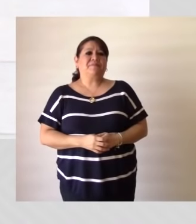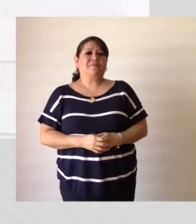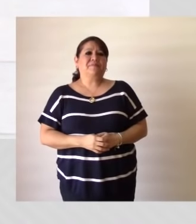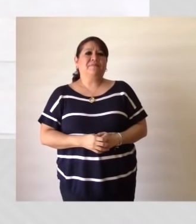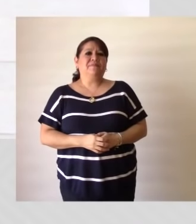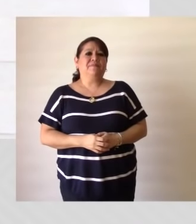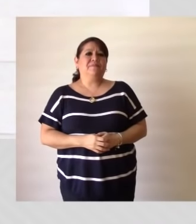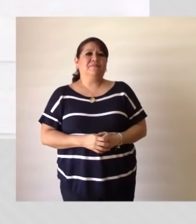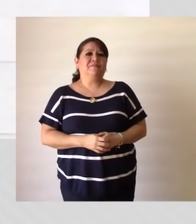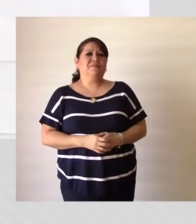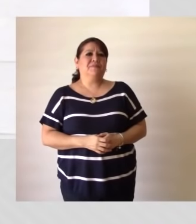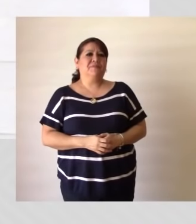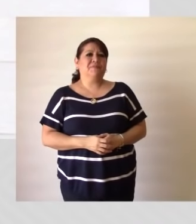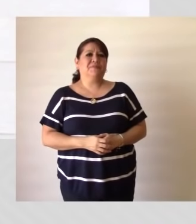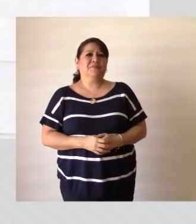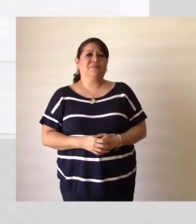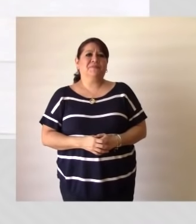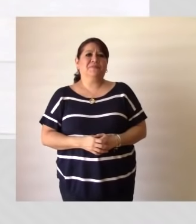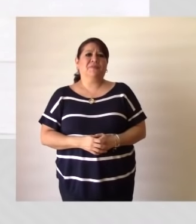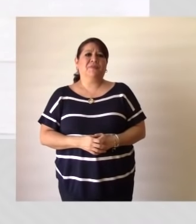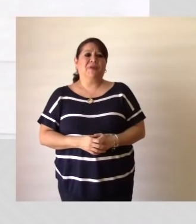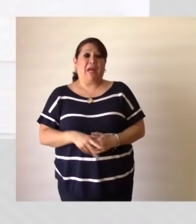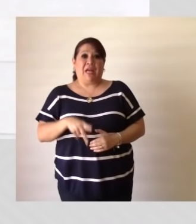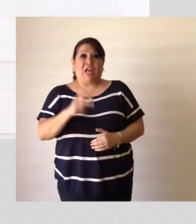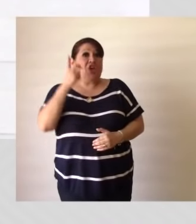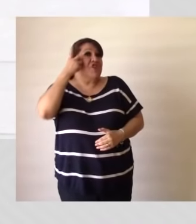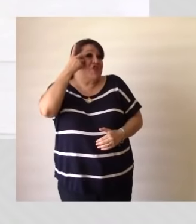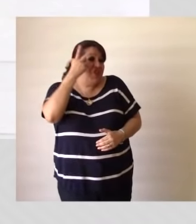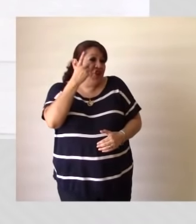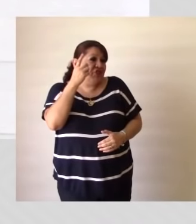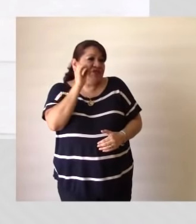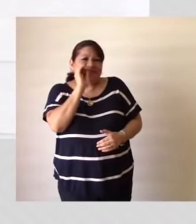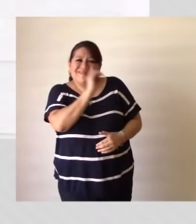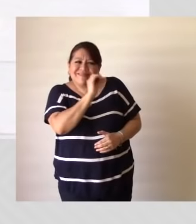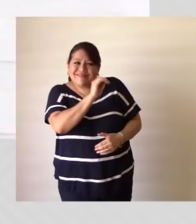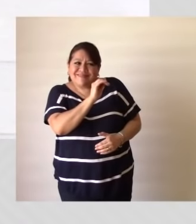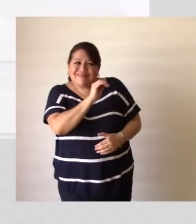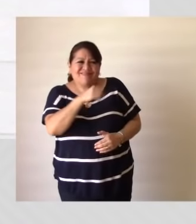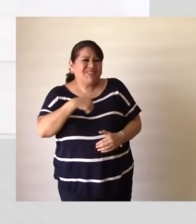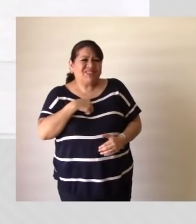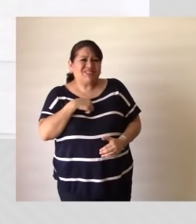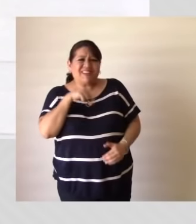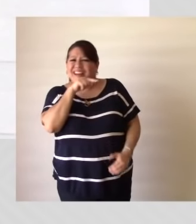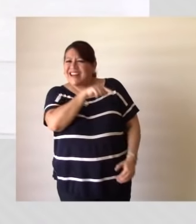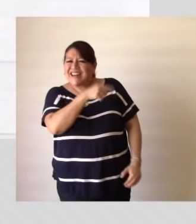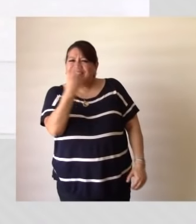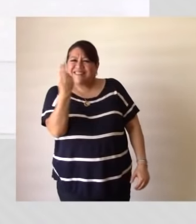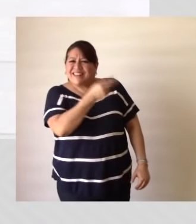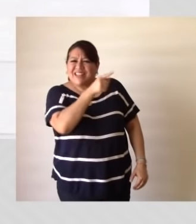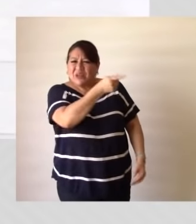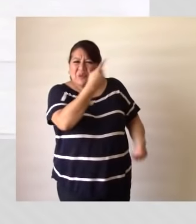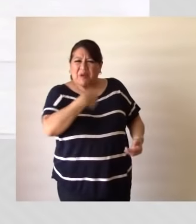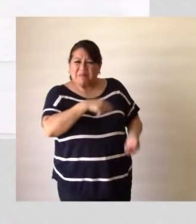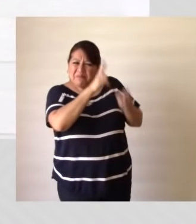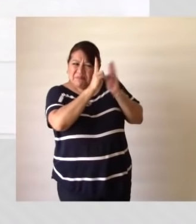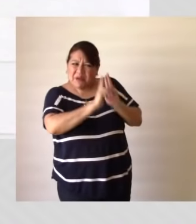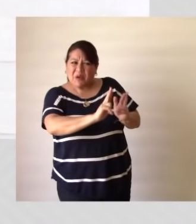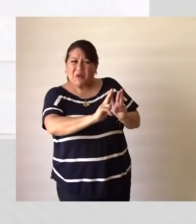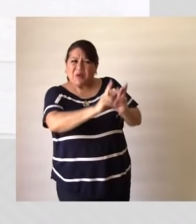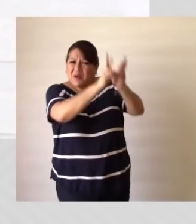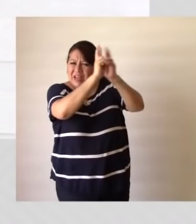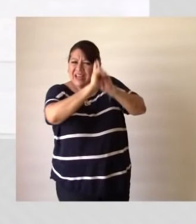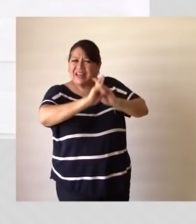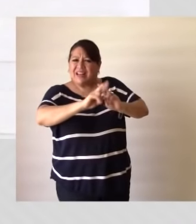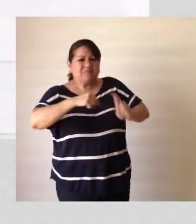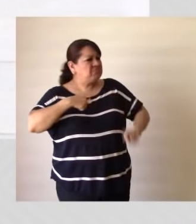pero dios está diciendo en realidad yo no necesito tu honra en realidad no la necesito yo no soy más dios